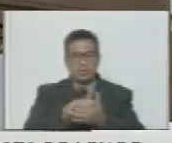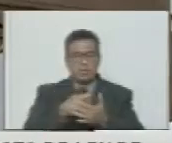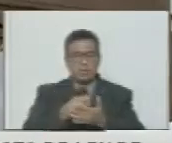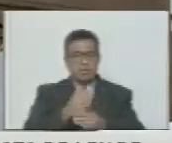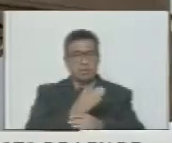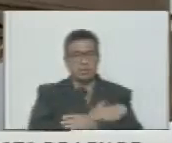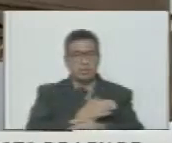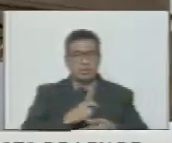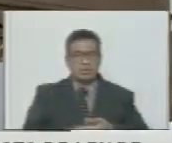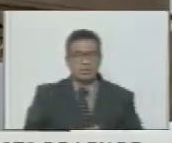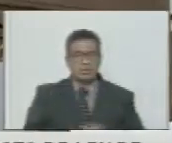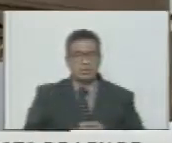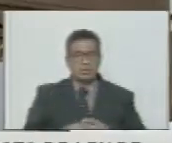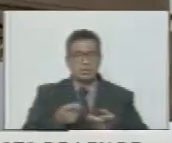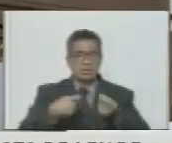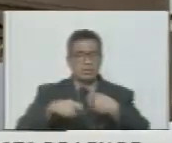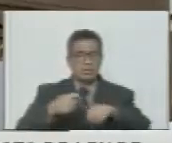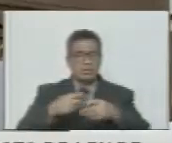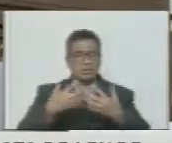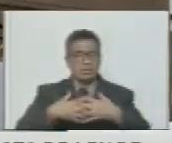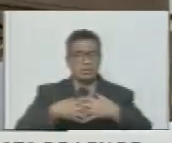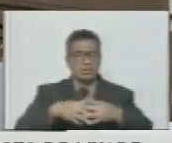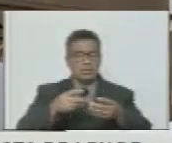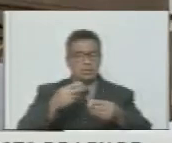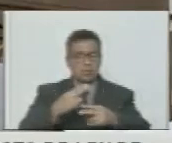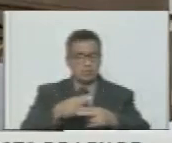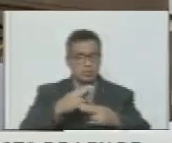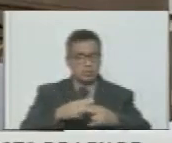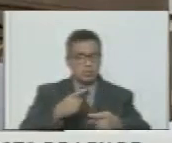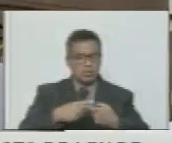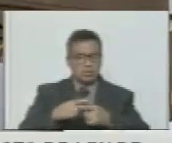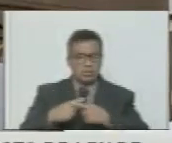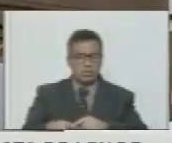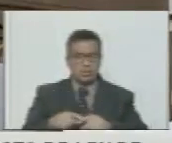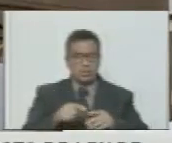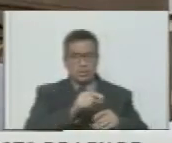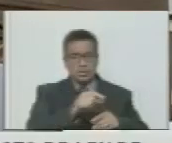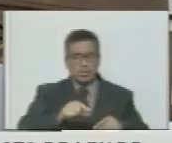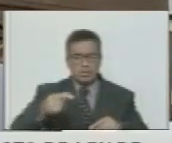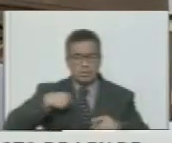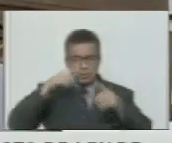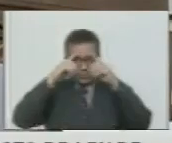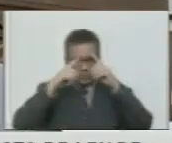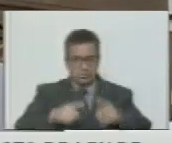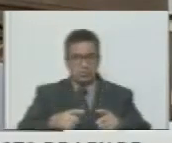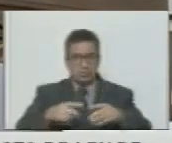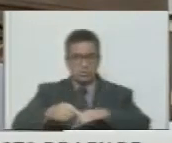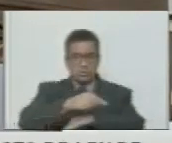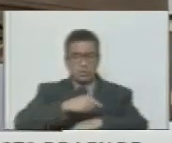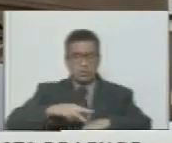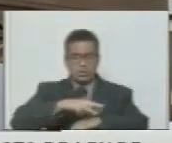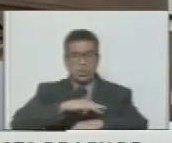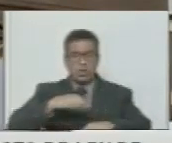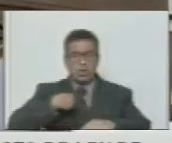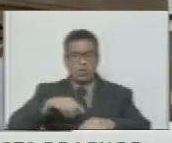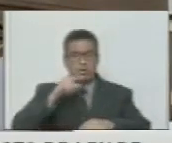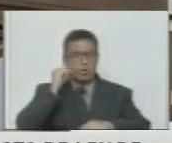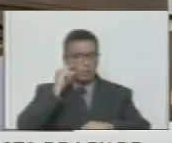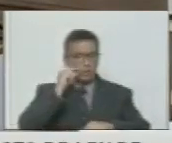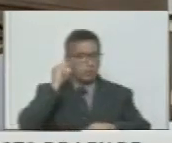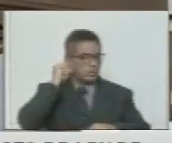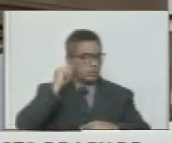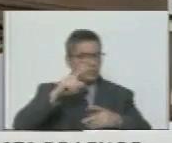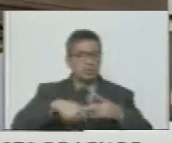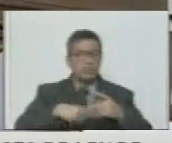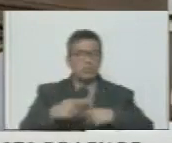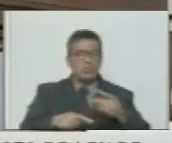de medicina prepagada y las administradoras de riesgo, así como cualquier otro sujeto que determine el ministro o la